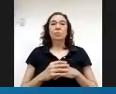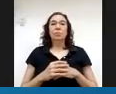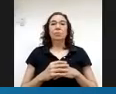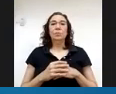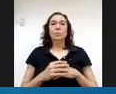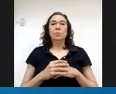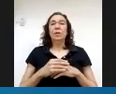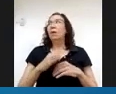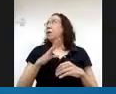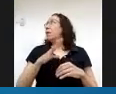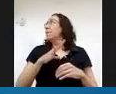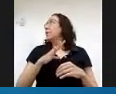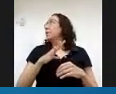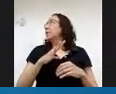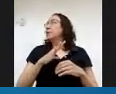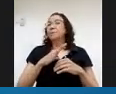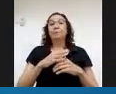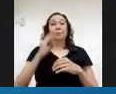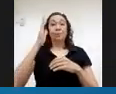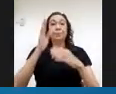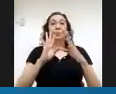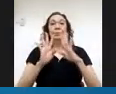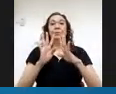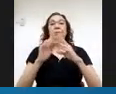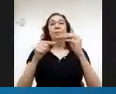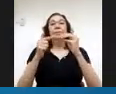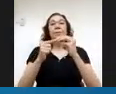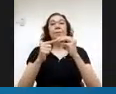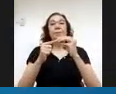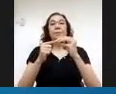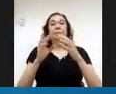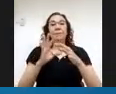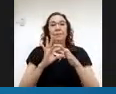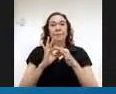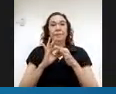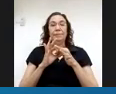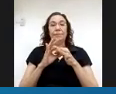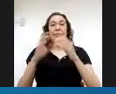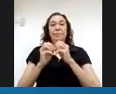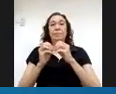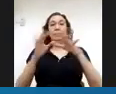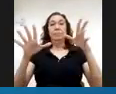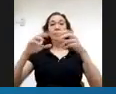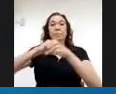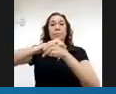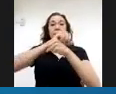Muy bien. Vamos a hablar un poco acerca de la pandemia de COVID-19.